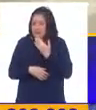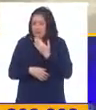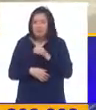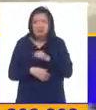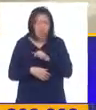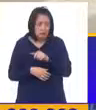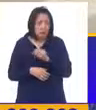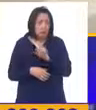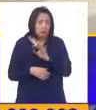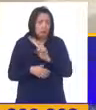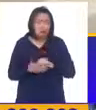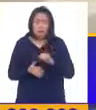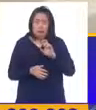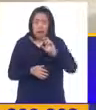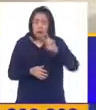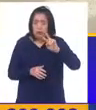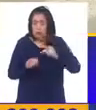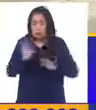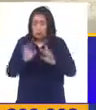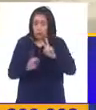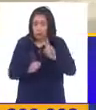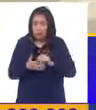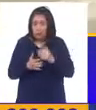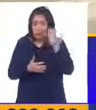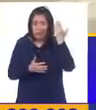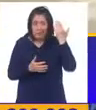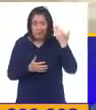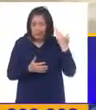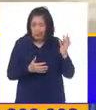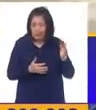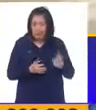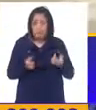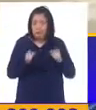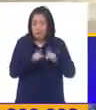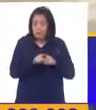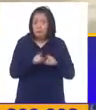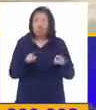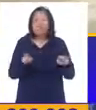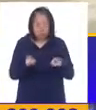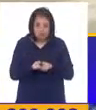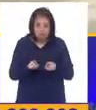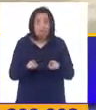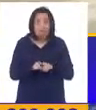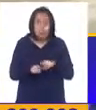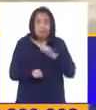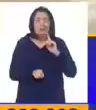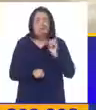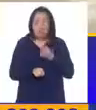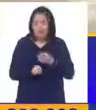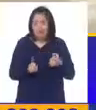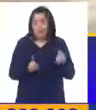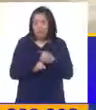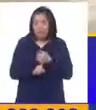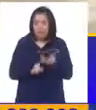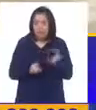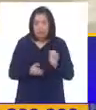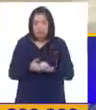Durán, y en el año 2012 la antigua pareja de John Kelvin también lo denunció por agresiones